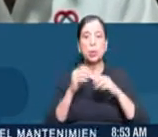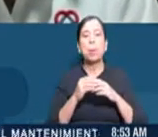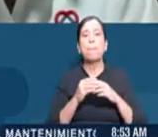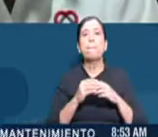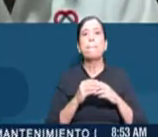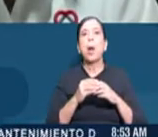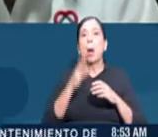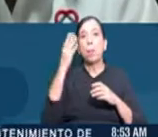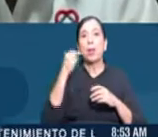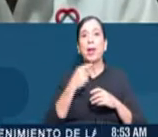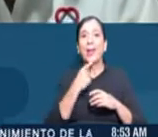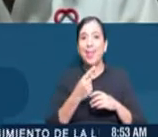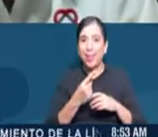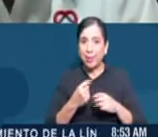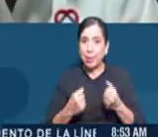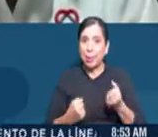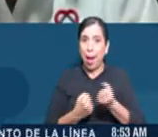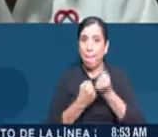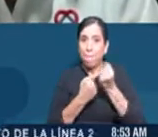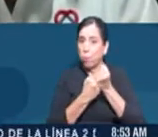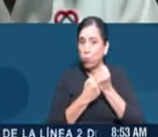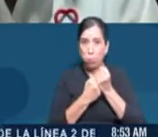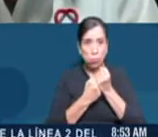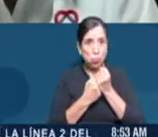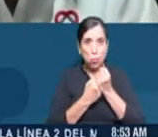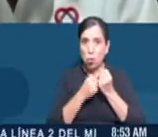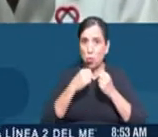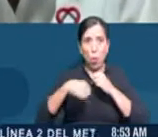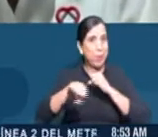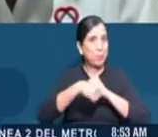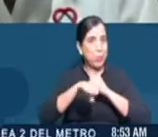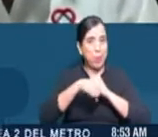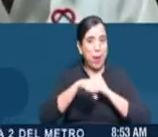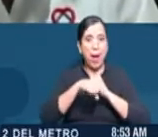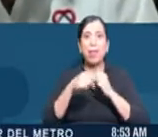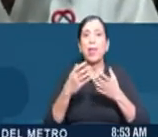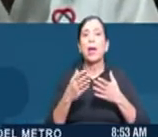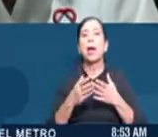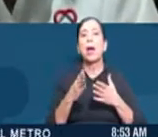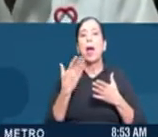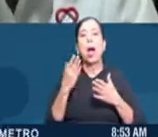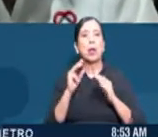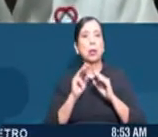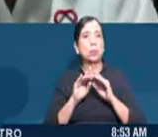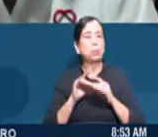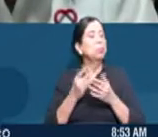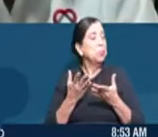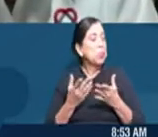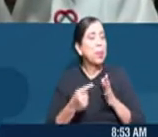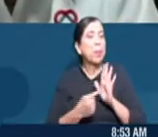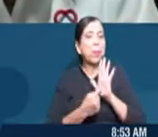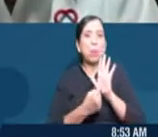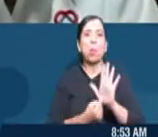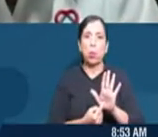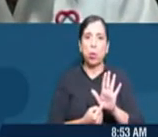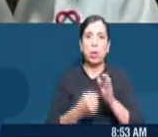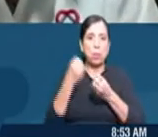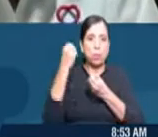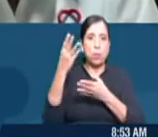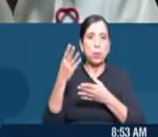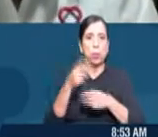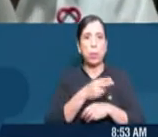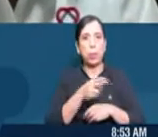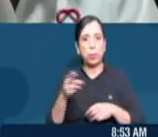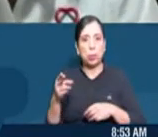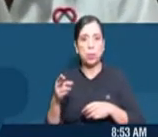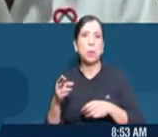en realidad esto es algo de apoyo, más no de propaganda, pero bueno, sé que hay que subir algo, pero siempre vamos a estar poniendo información para que sepan